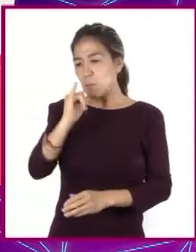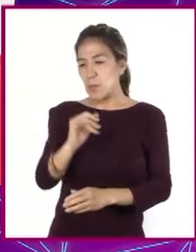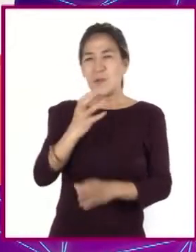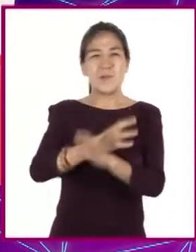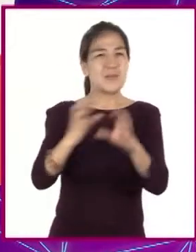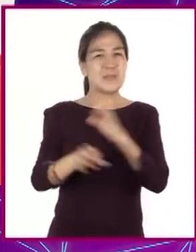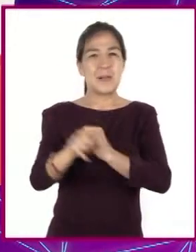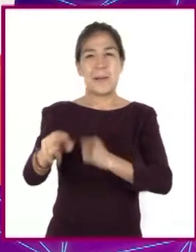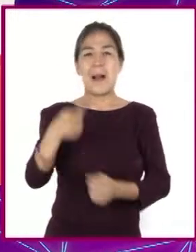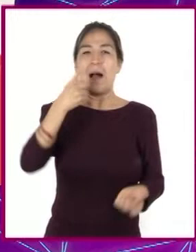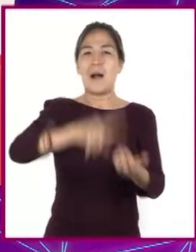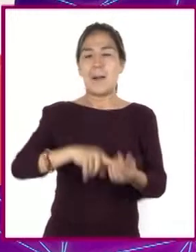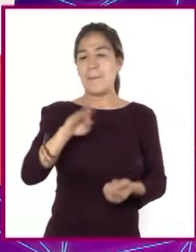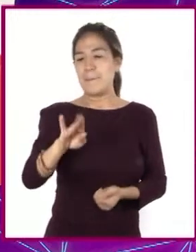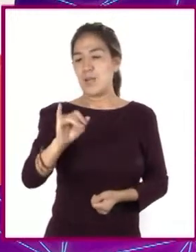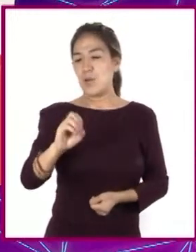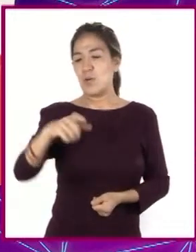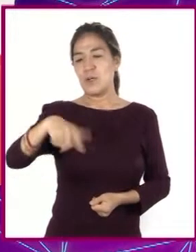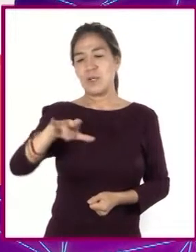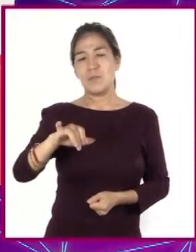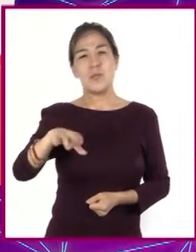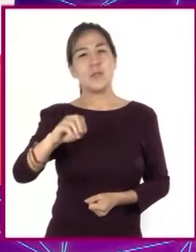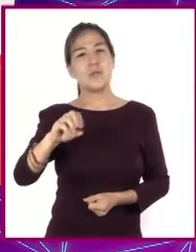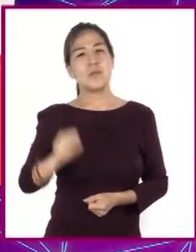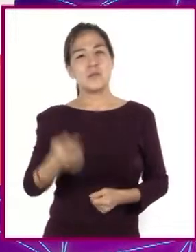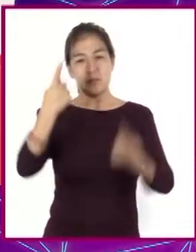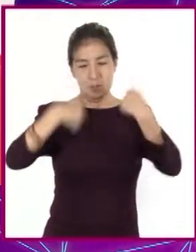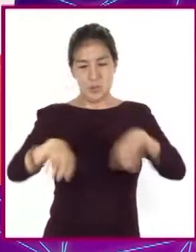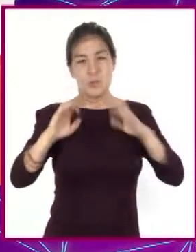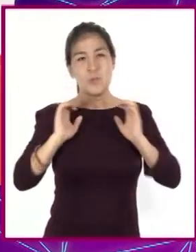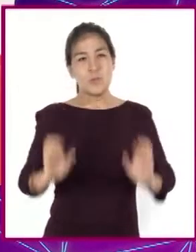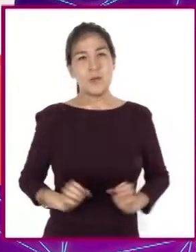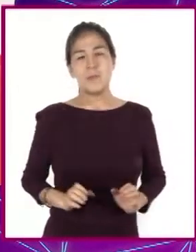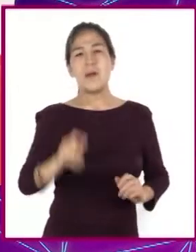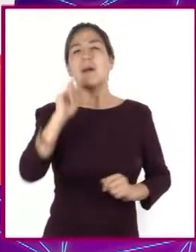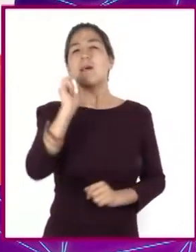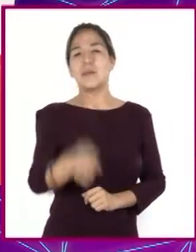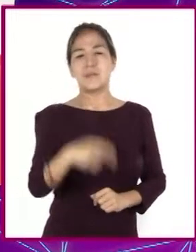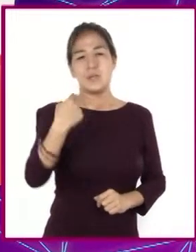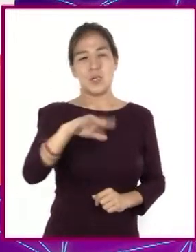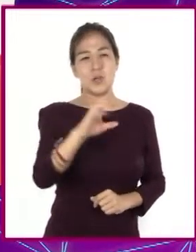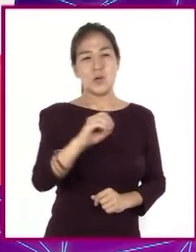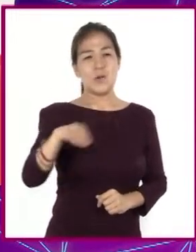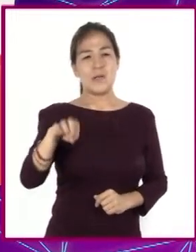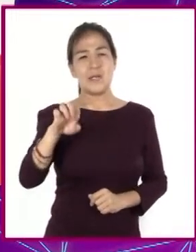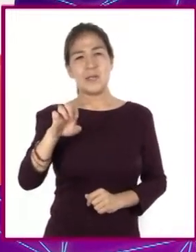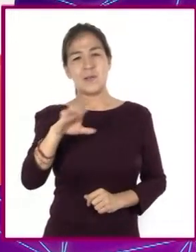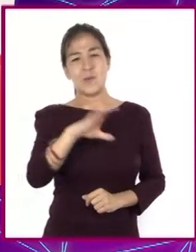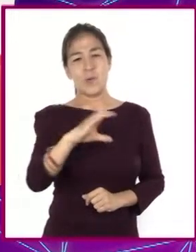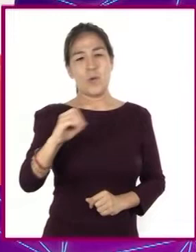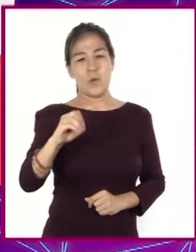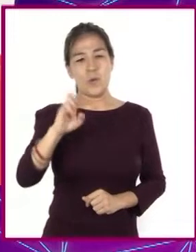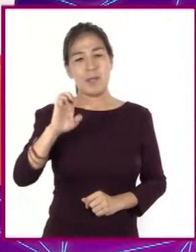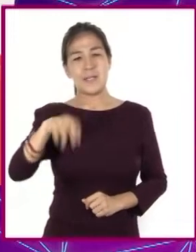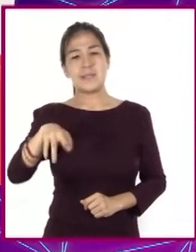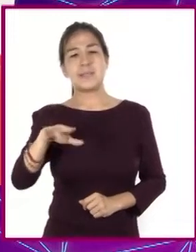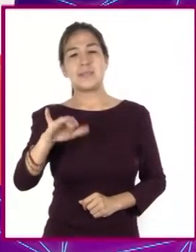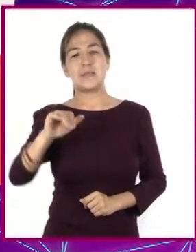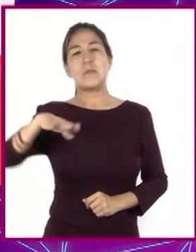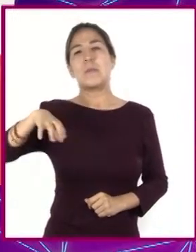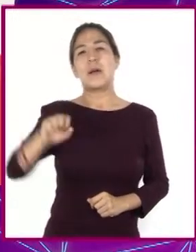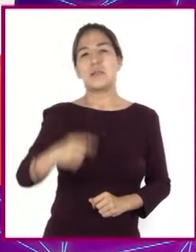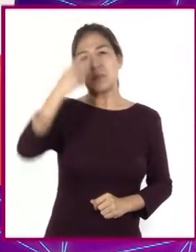procesos bioquímicos del cuerpo. Estas, por ejemplo, en las coenzimas que forman parte integral de las reacciones